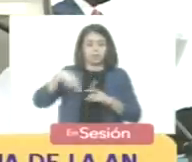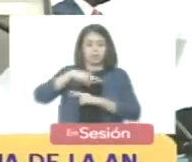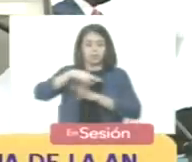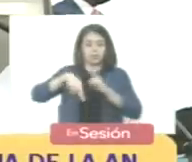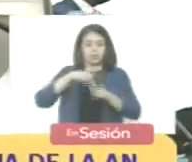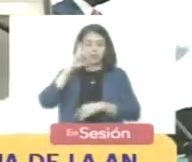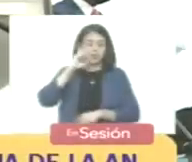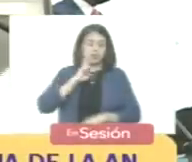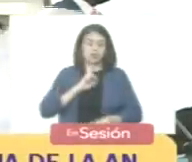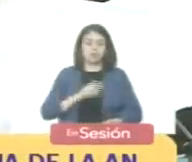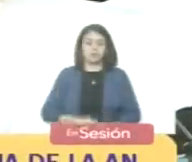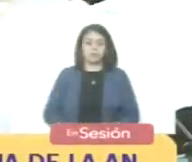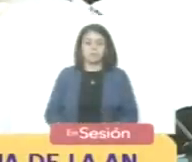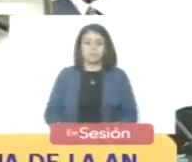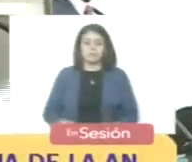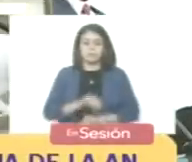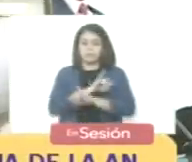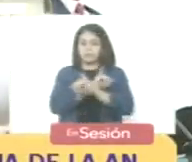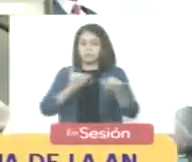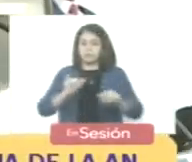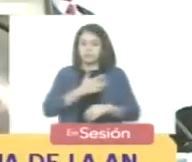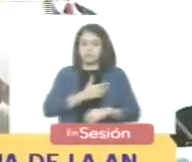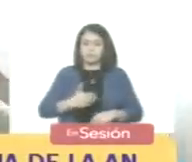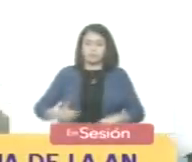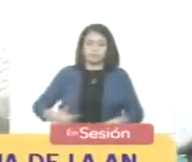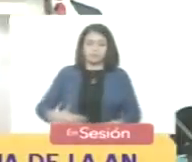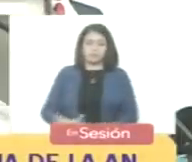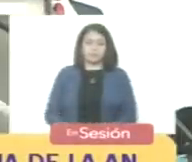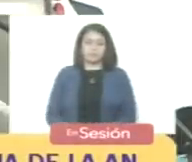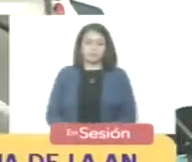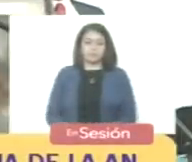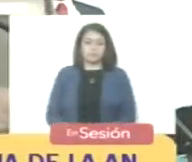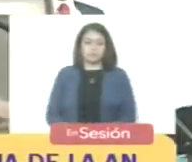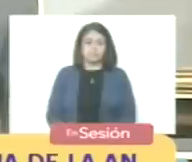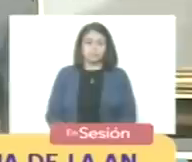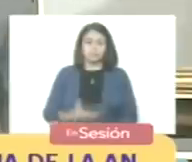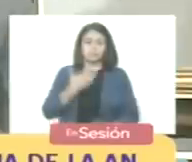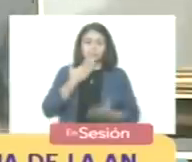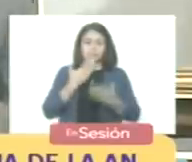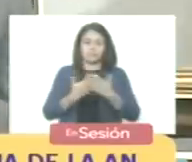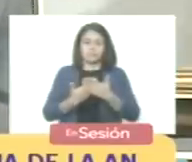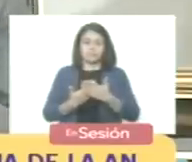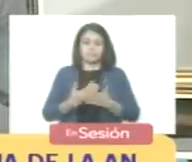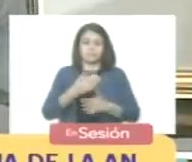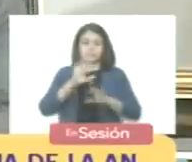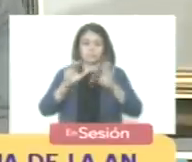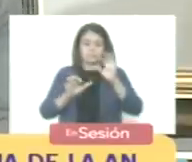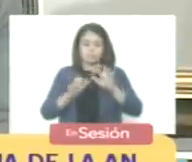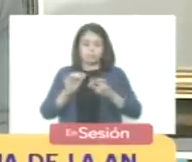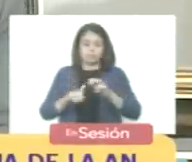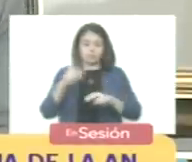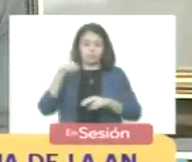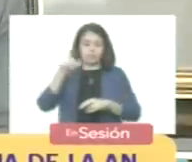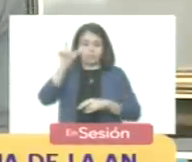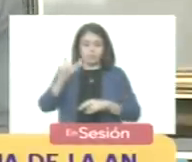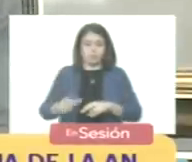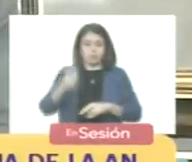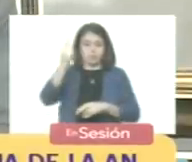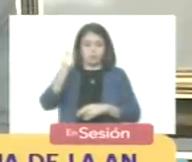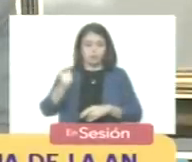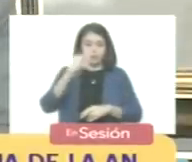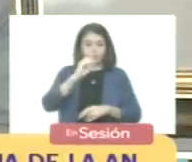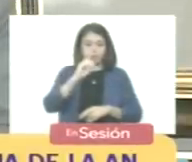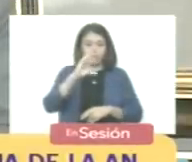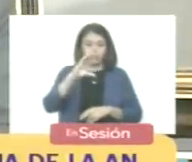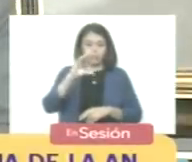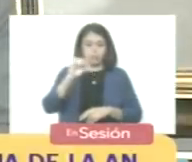la Revolución Bolivariana. Es todo, ciudadano presidente. Gracias, subsecretaria. Dejo en el derecho de palabra al diputado